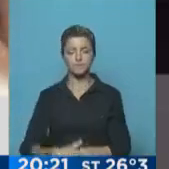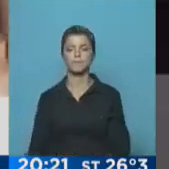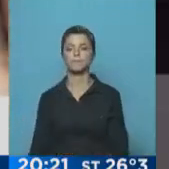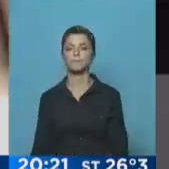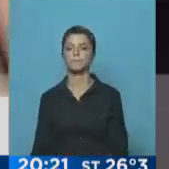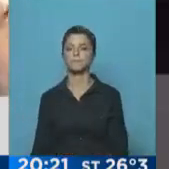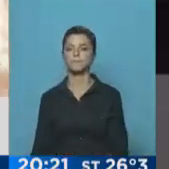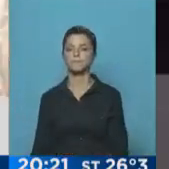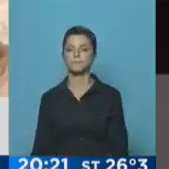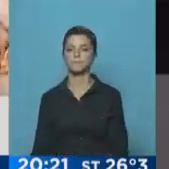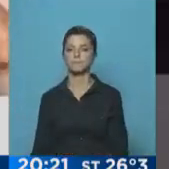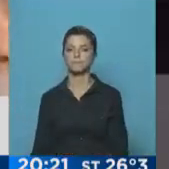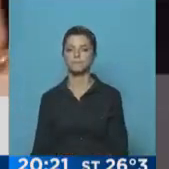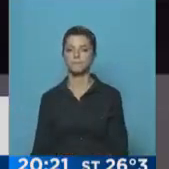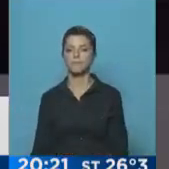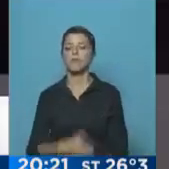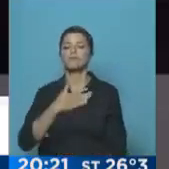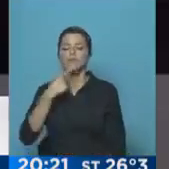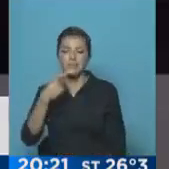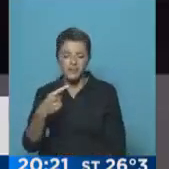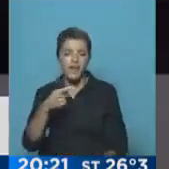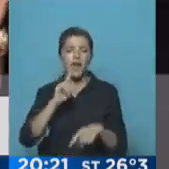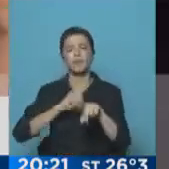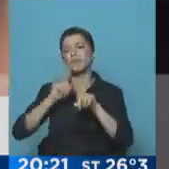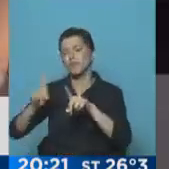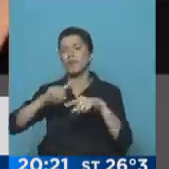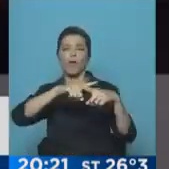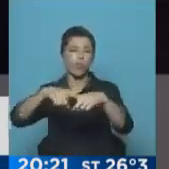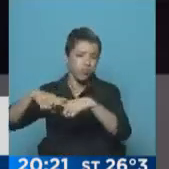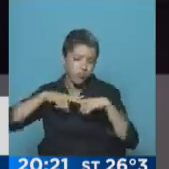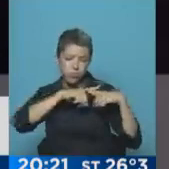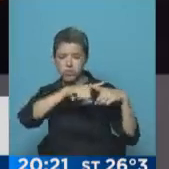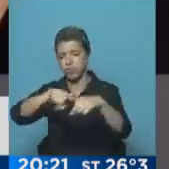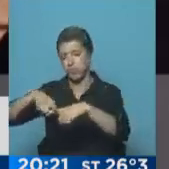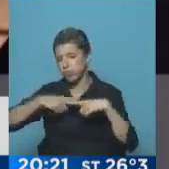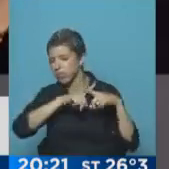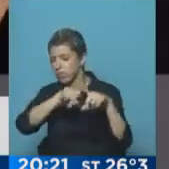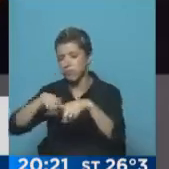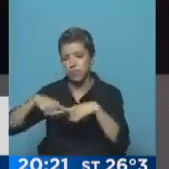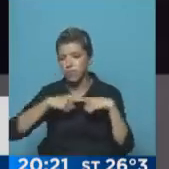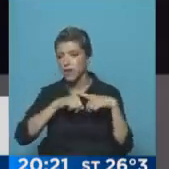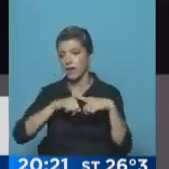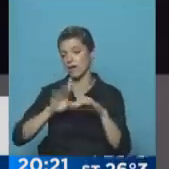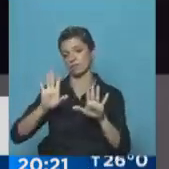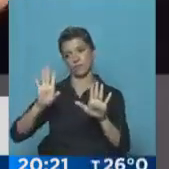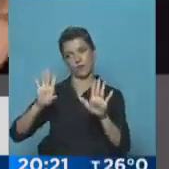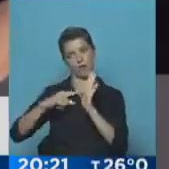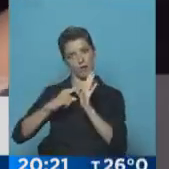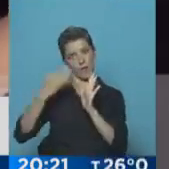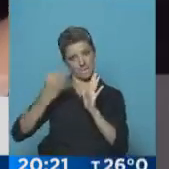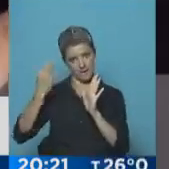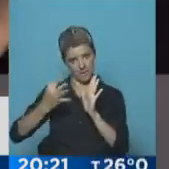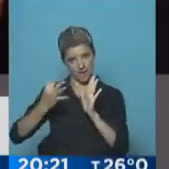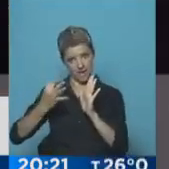mientras nos enroscamos en discusiones banales y triviales, aunque realmente violentar